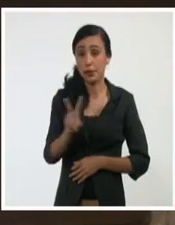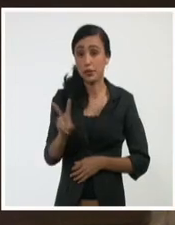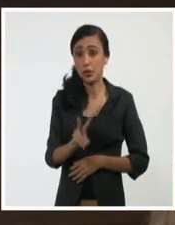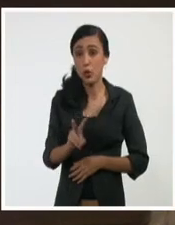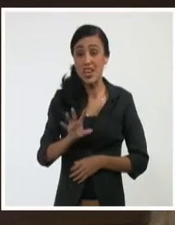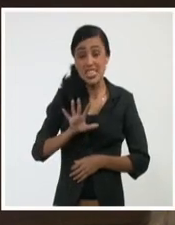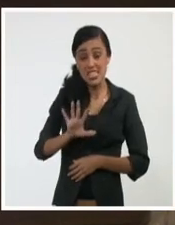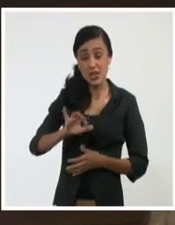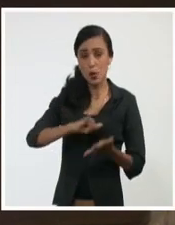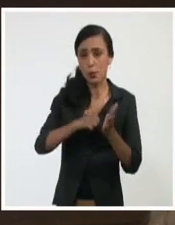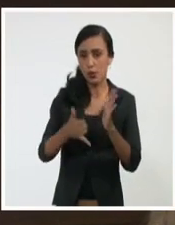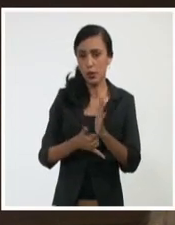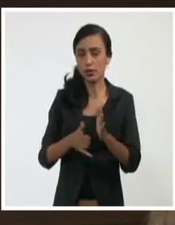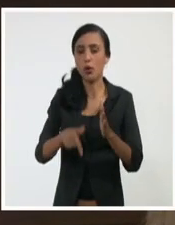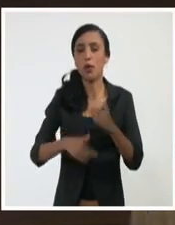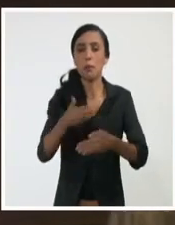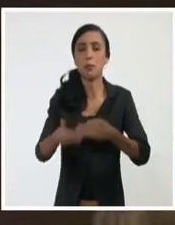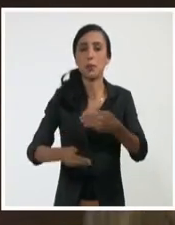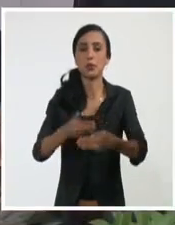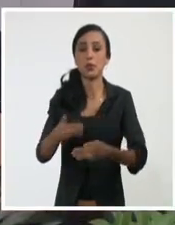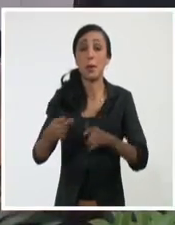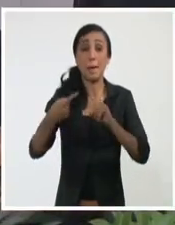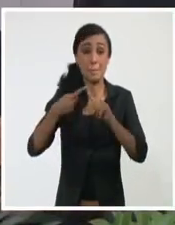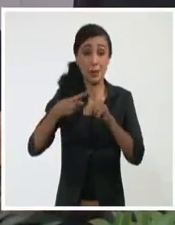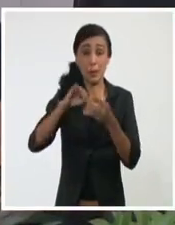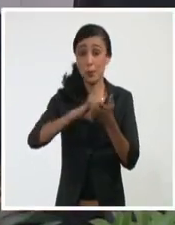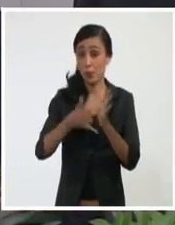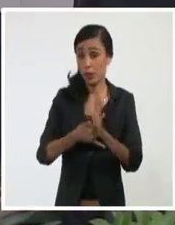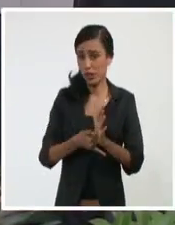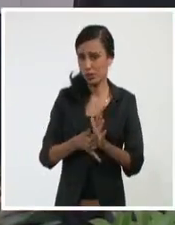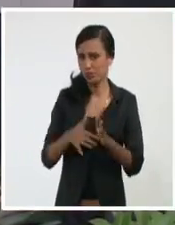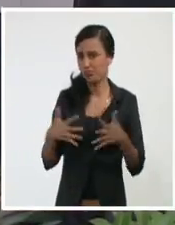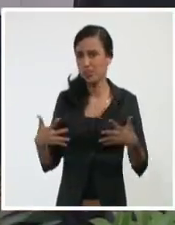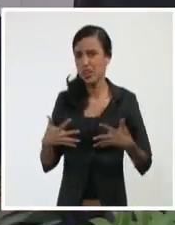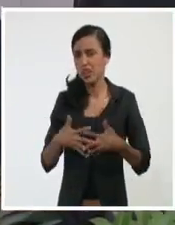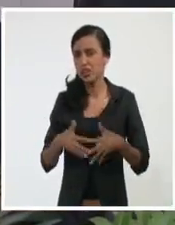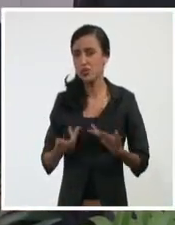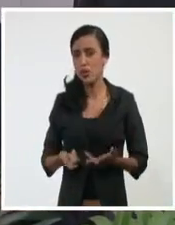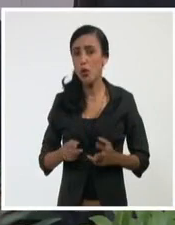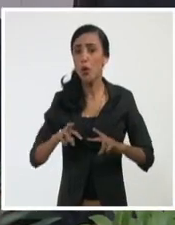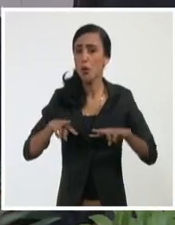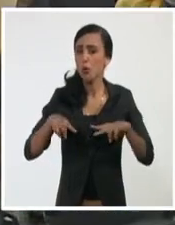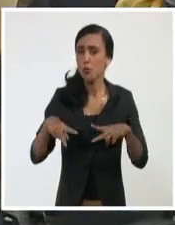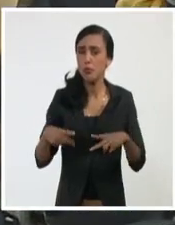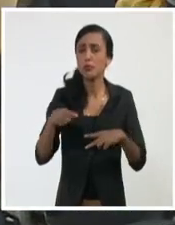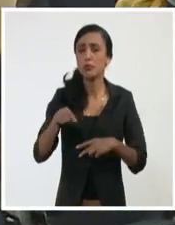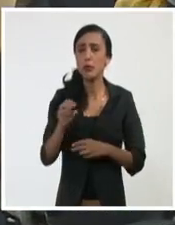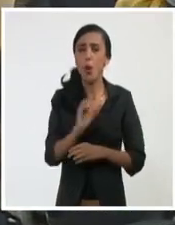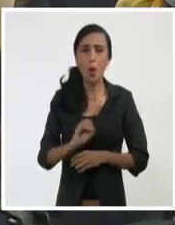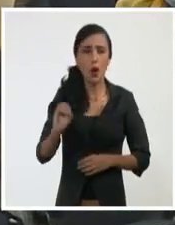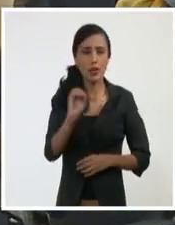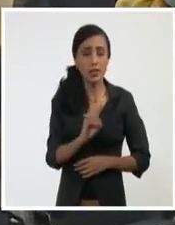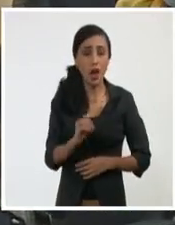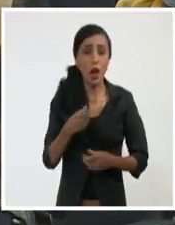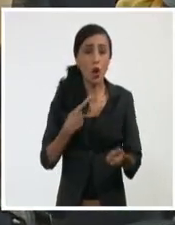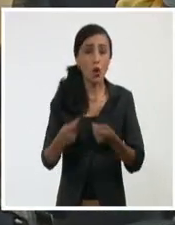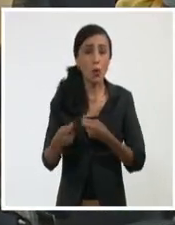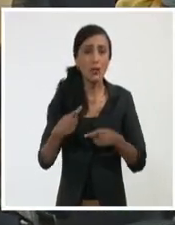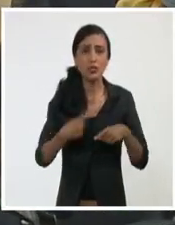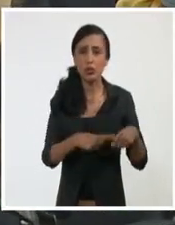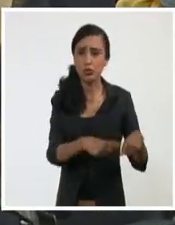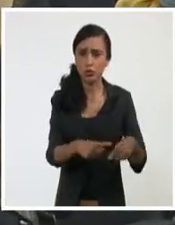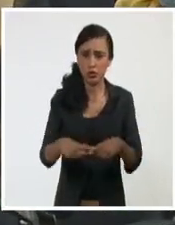5 están en proceso. El primero de ellos relacionado con el reordenamiento del comercio mayorista de productos